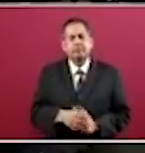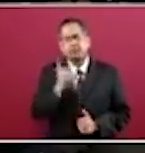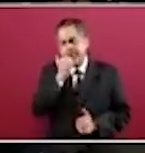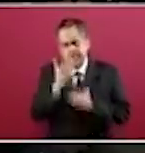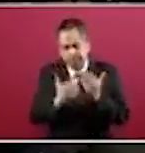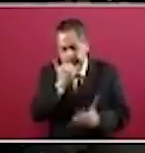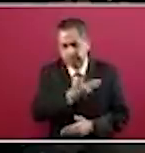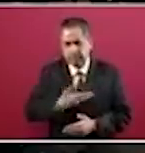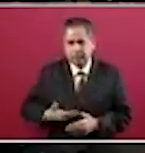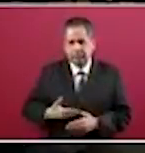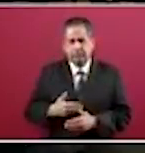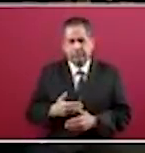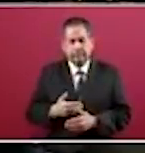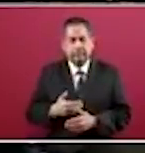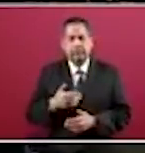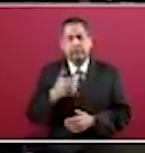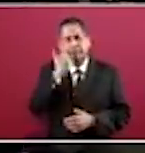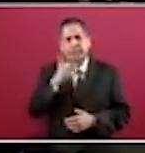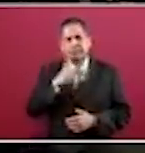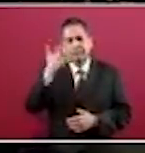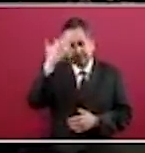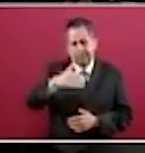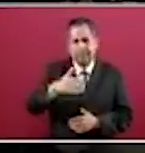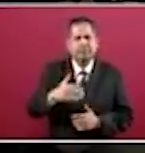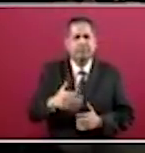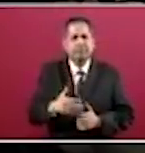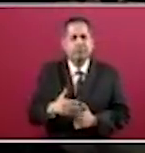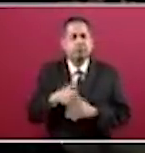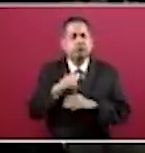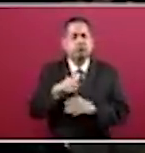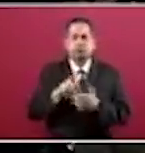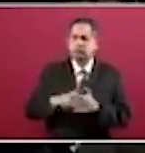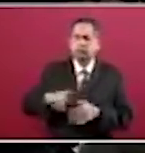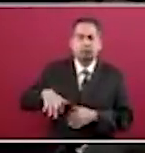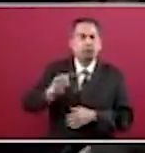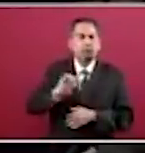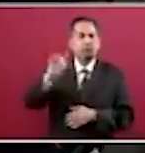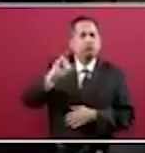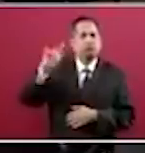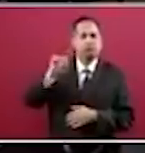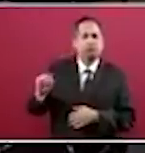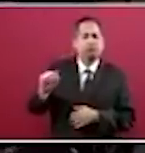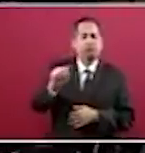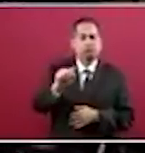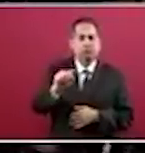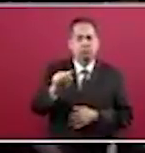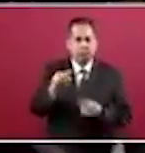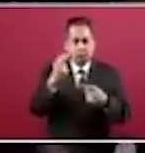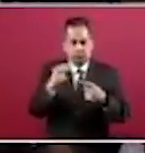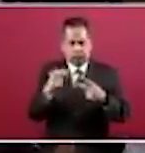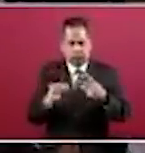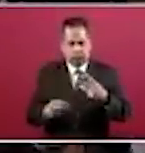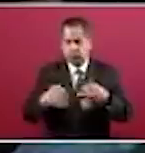Perdón, presidente, perdone mi imprudencia. Quisiéramos saber sobre estos funcionarios que sus nombres